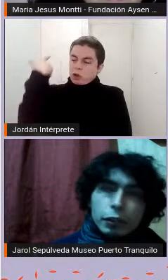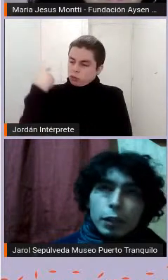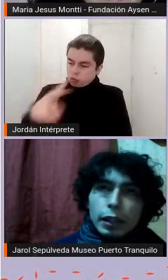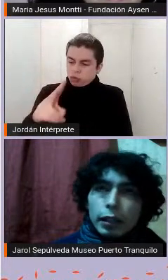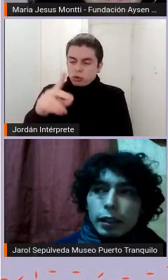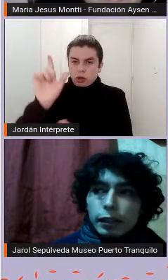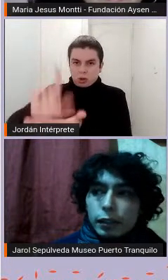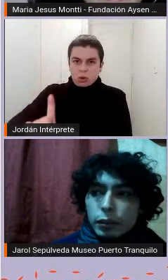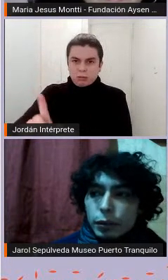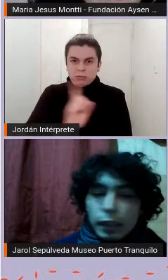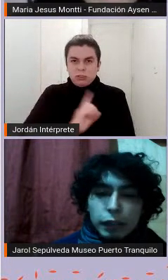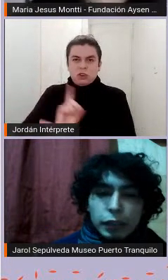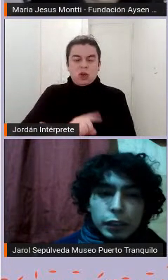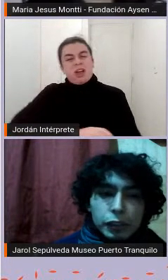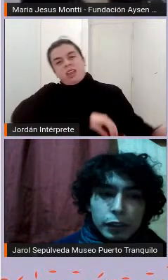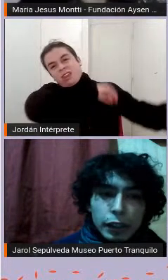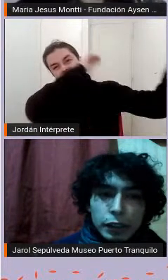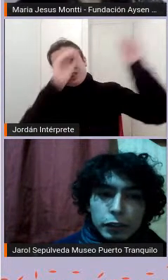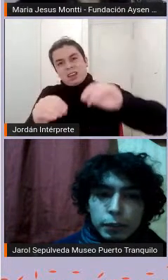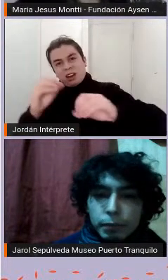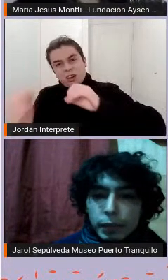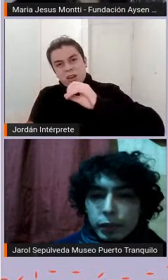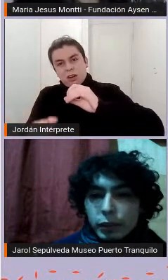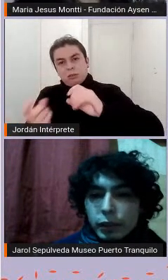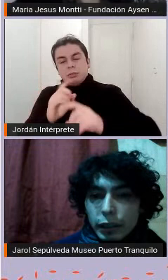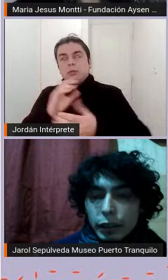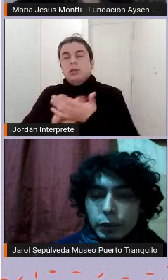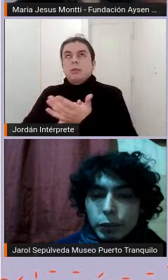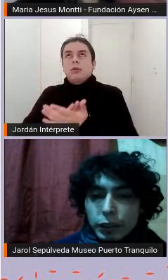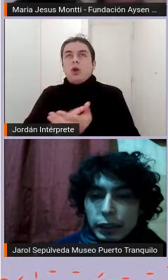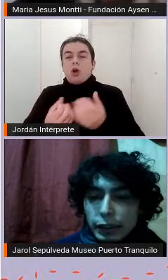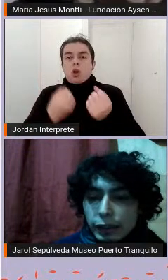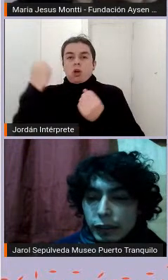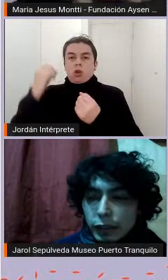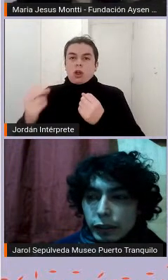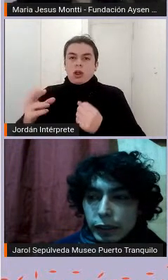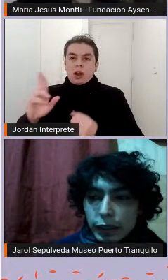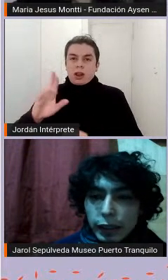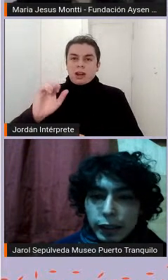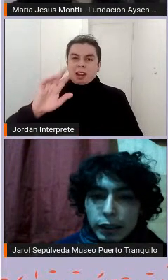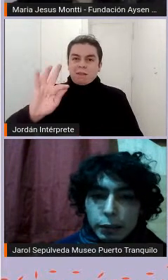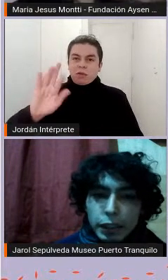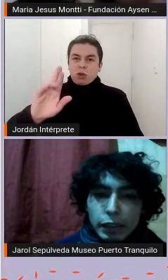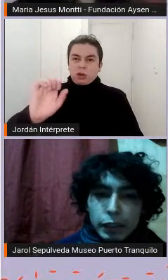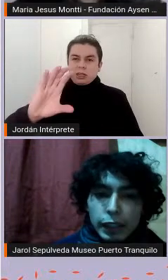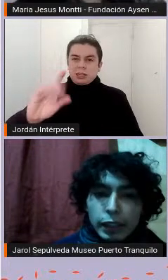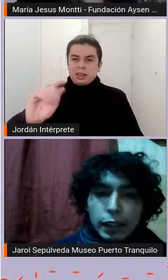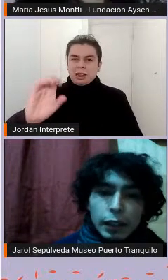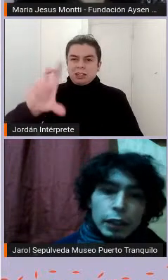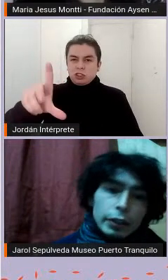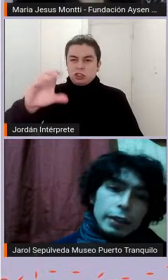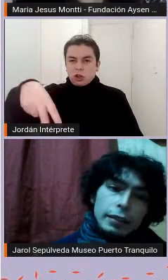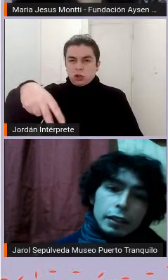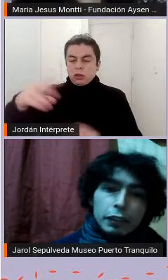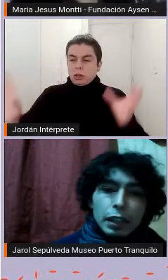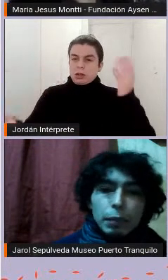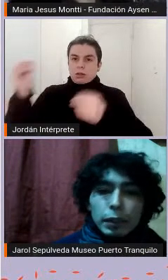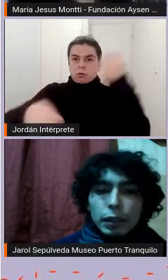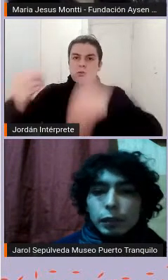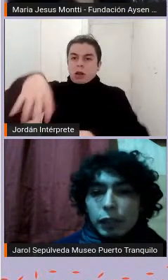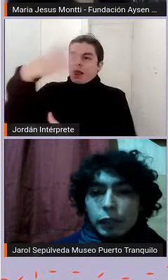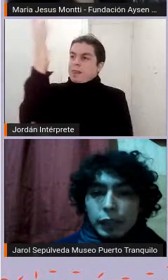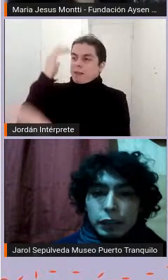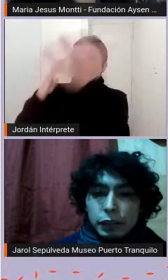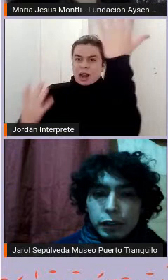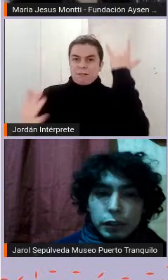no se busca generar, ¿cierto?, una reforestación de nativos, pero lo importante, ¿cierto?, es que la gente pueda valorar lo que significa